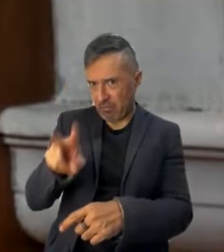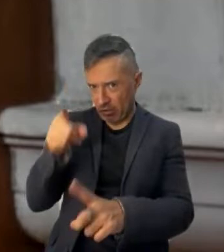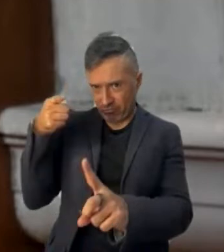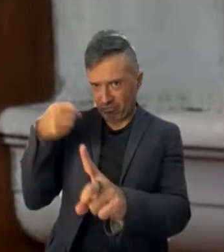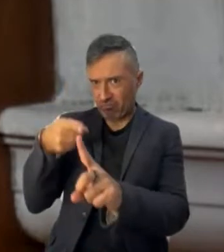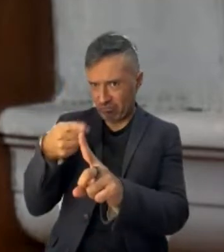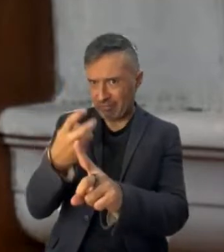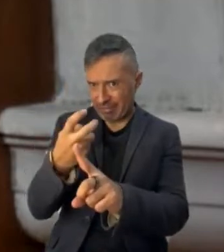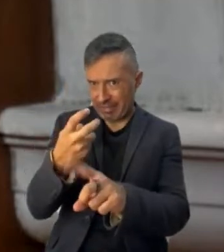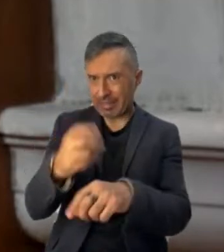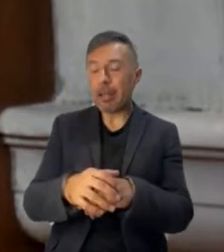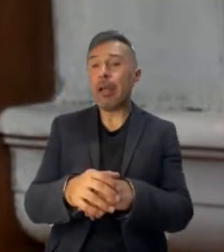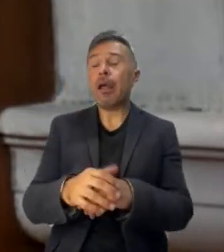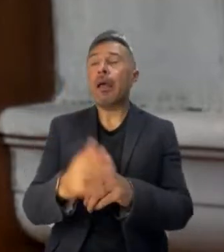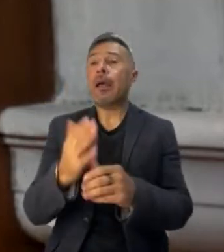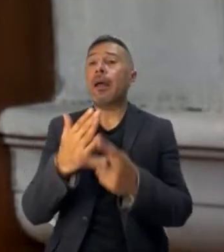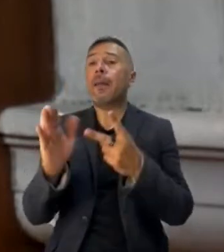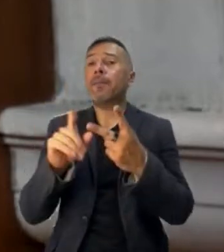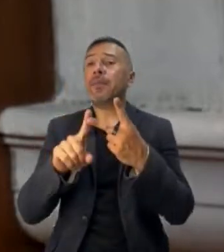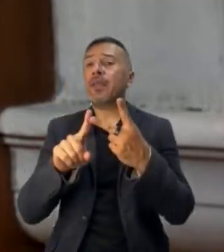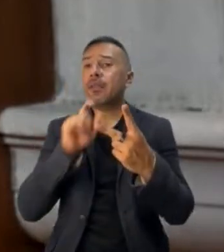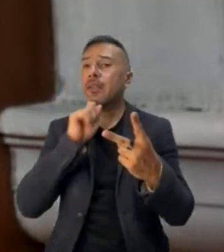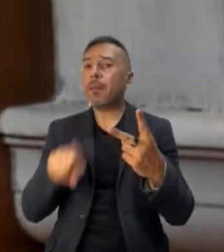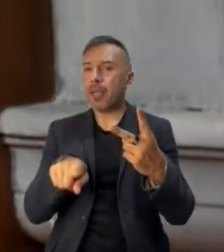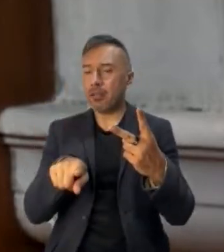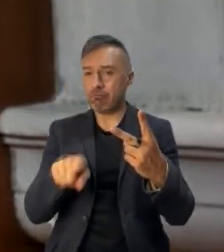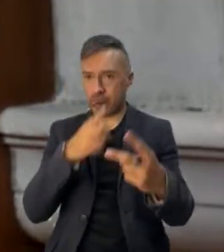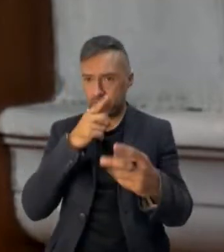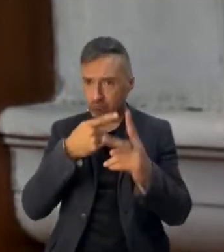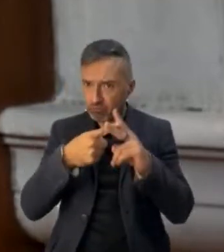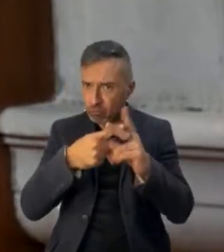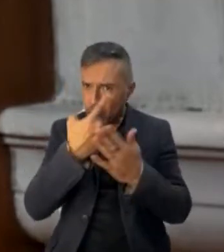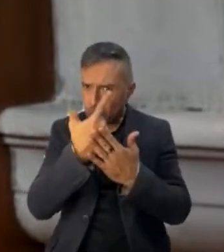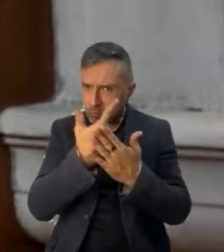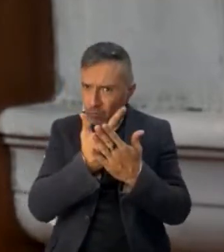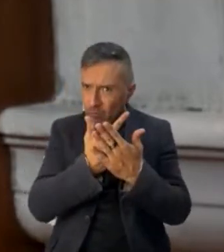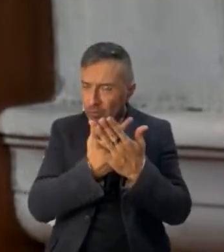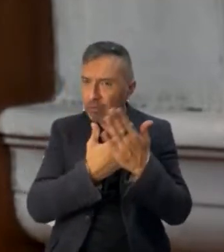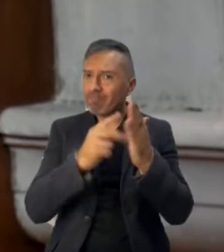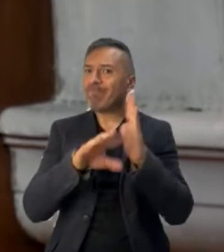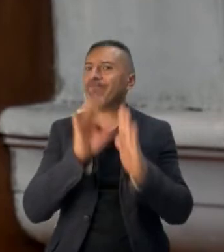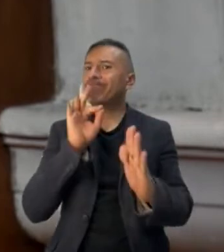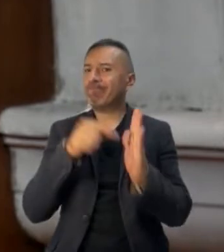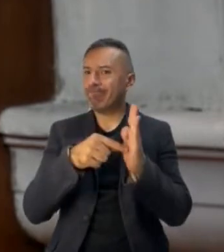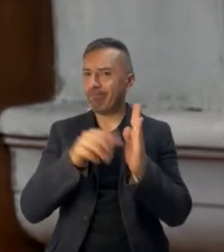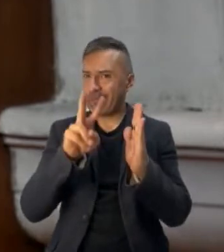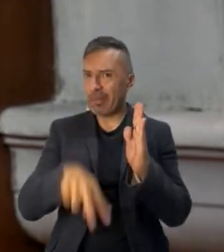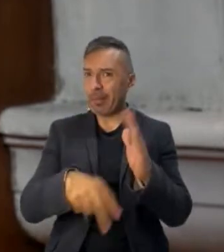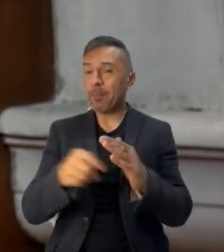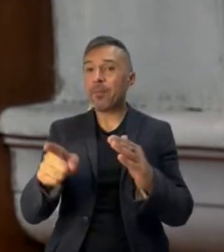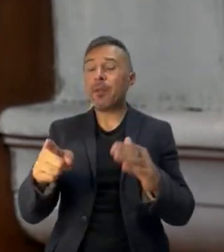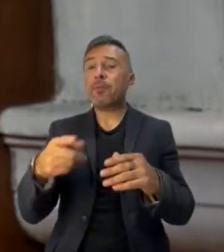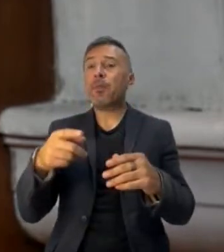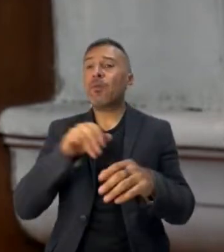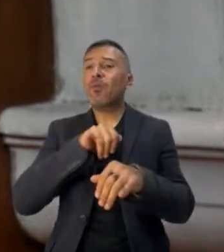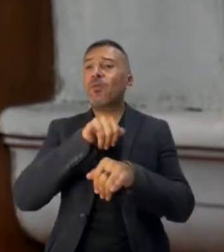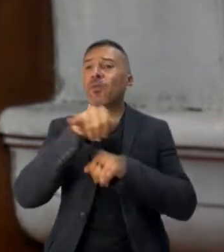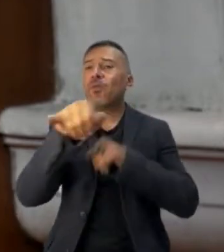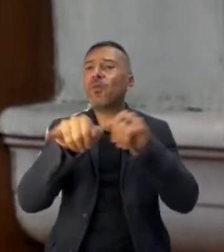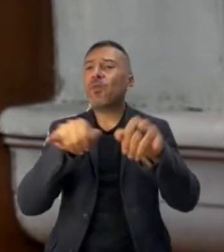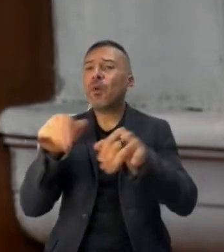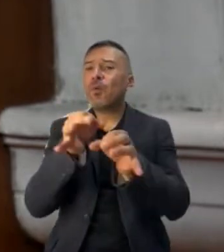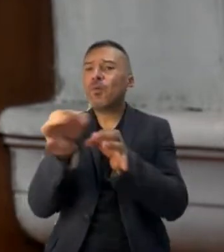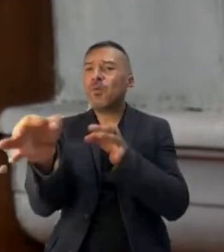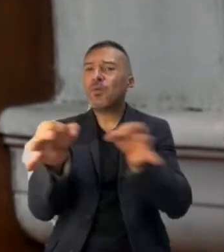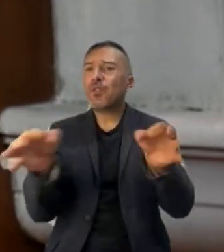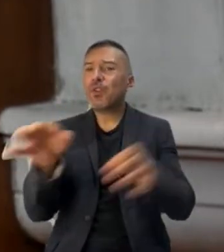números reales, comentamos, se tuvo un gran impacto en las localidades rurales ubicadas en la zona sur